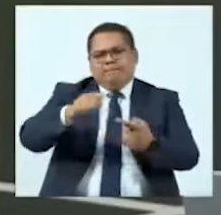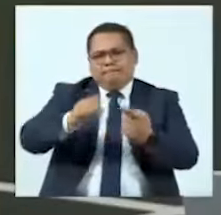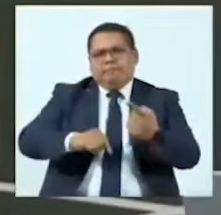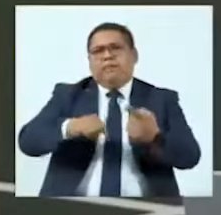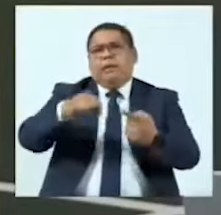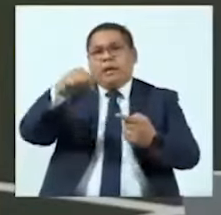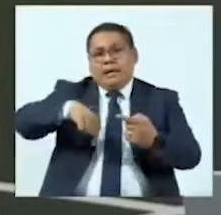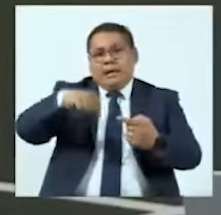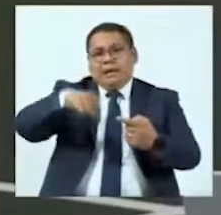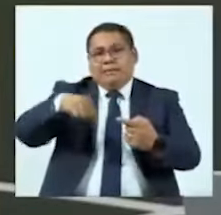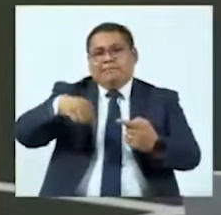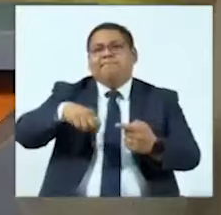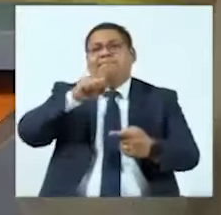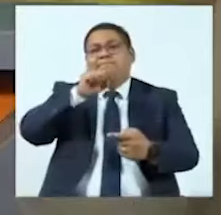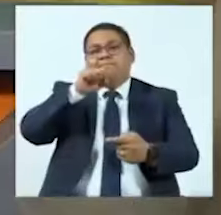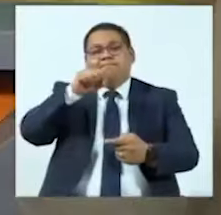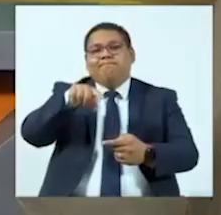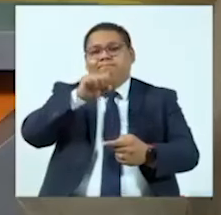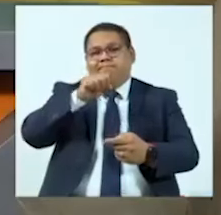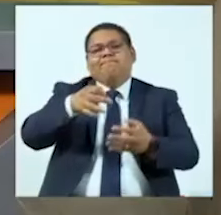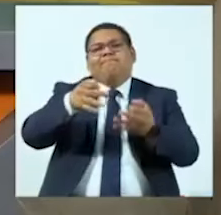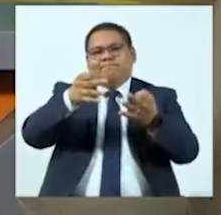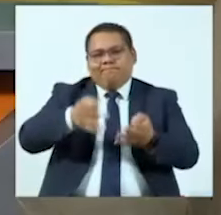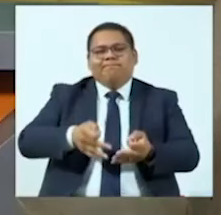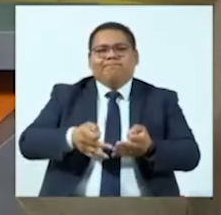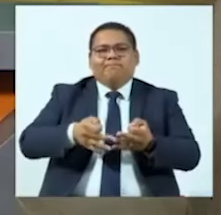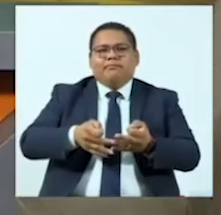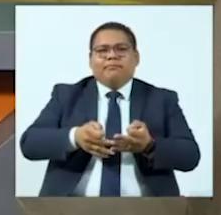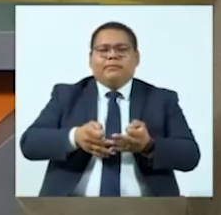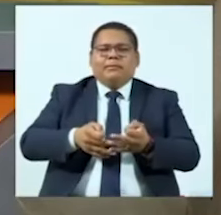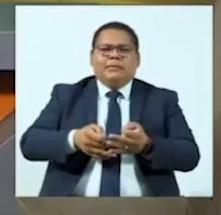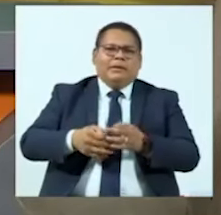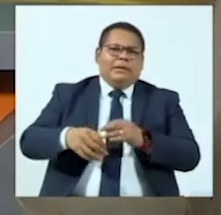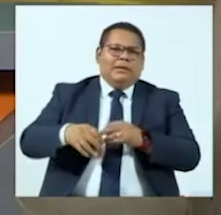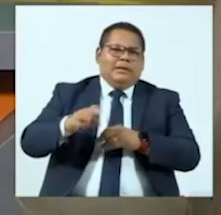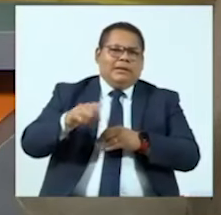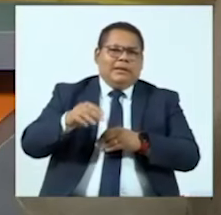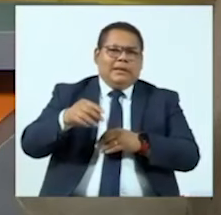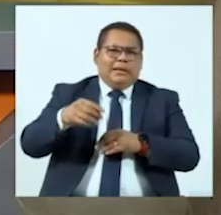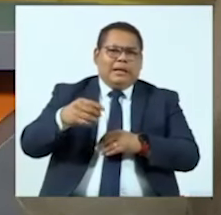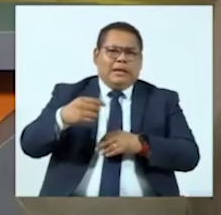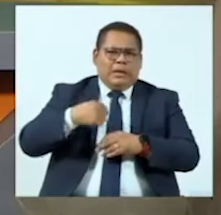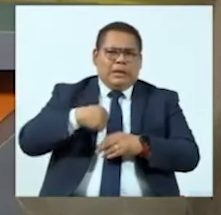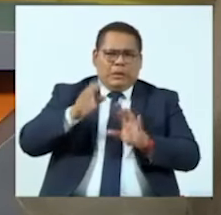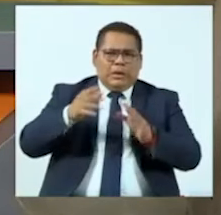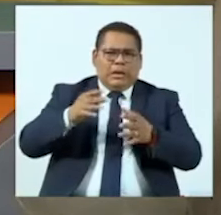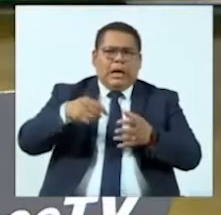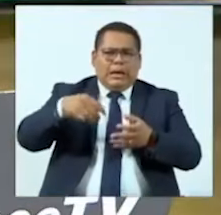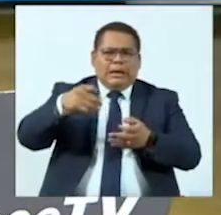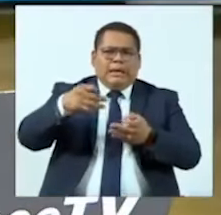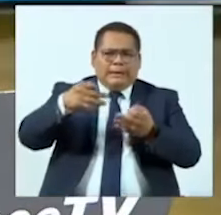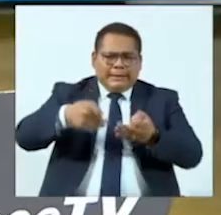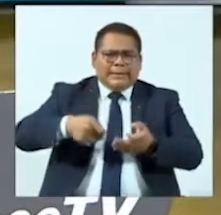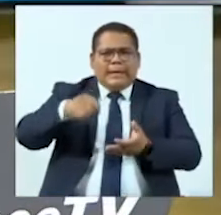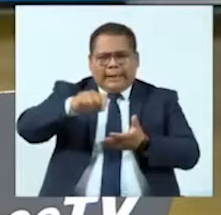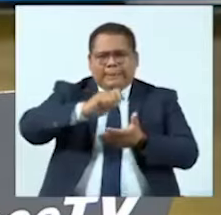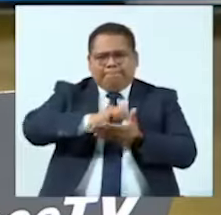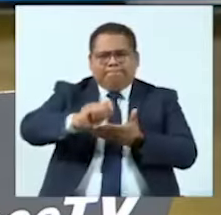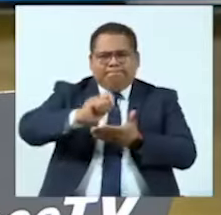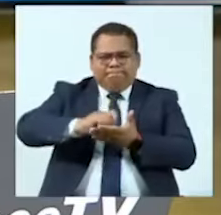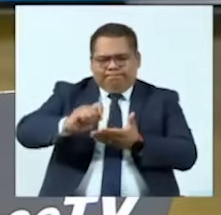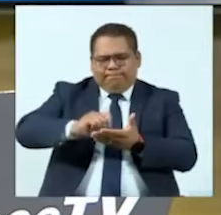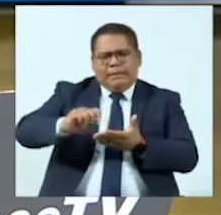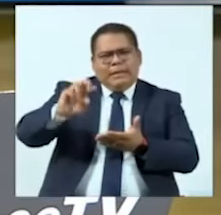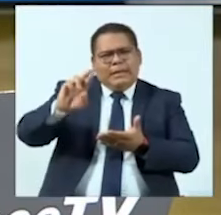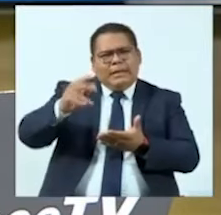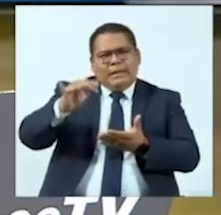el registro civil de Guadalajara ahora estas actas se supone que es cuando yo ya me registré así es tengo ya